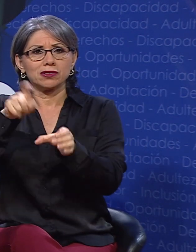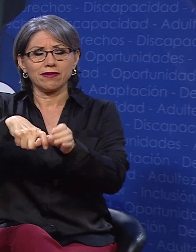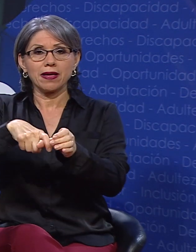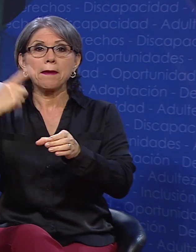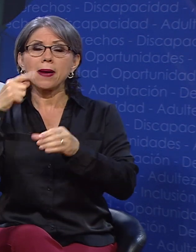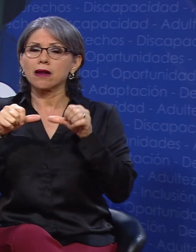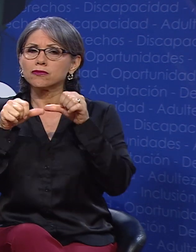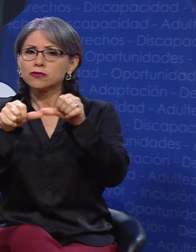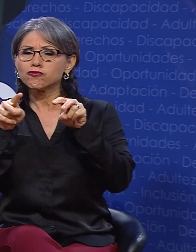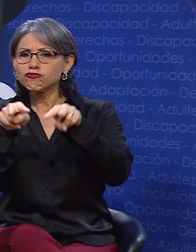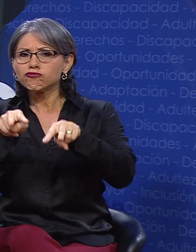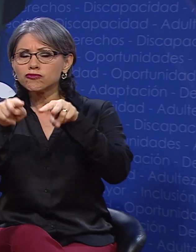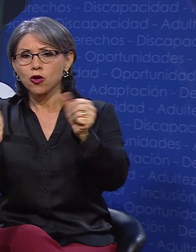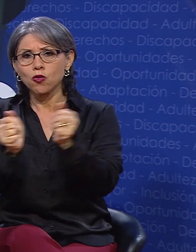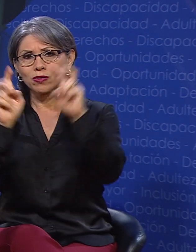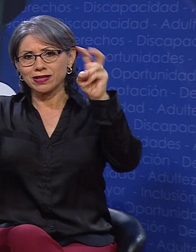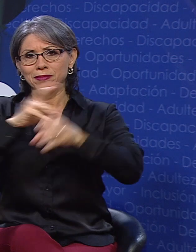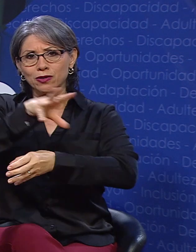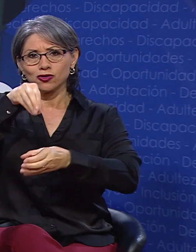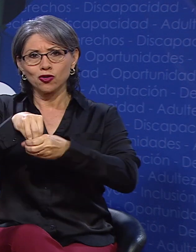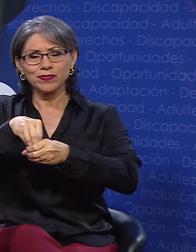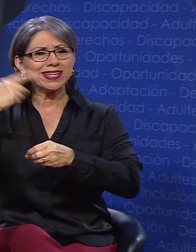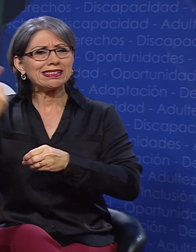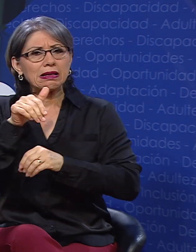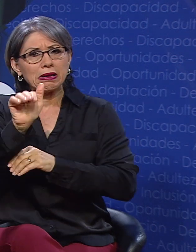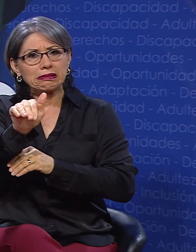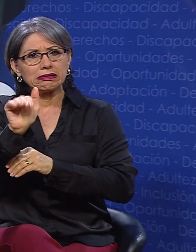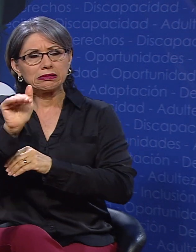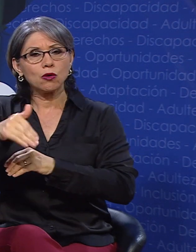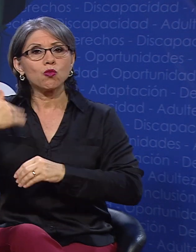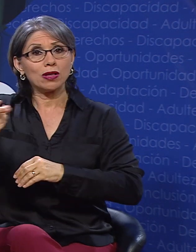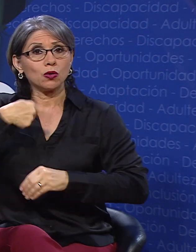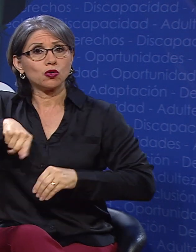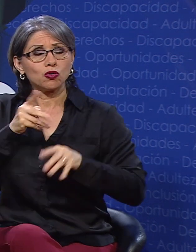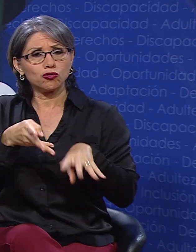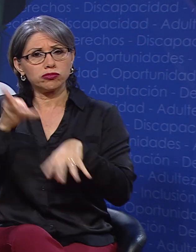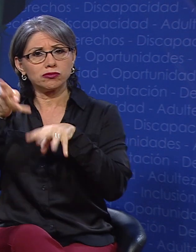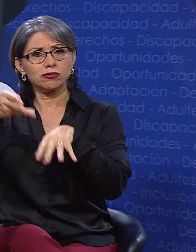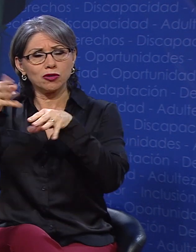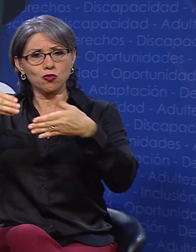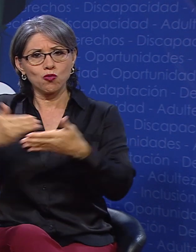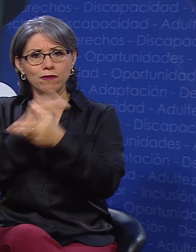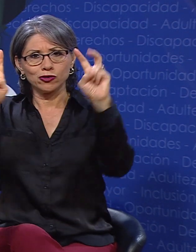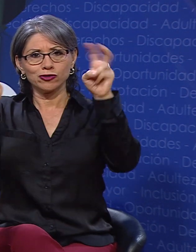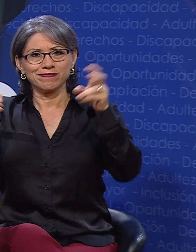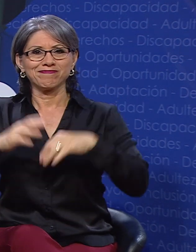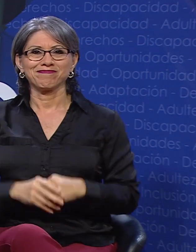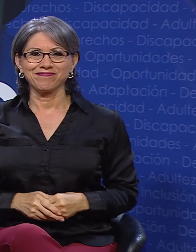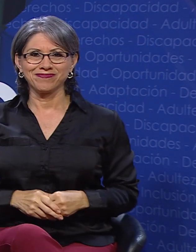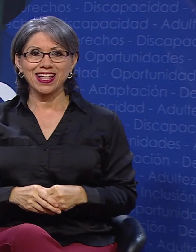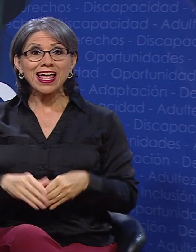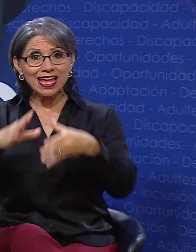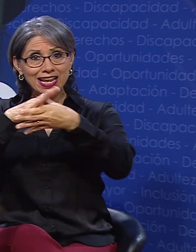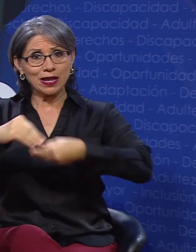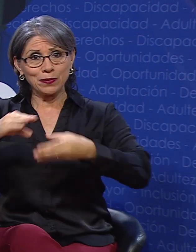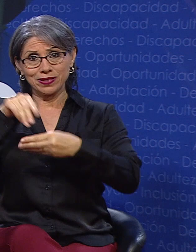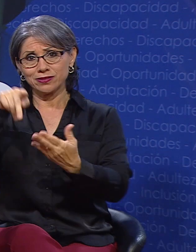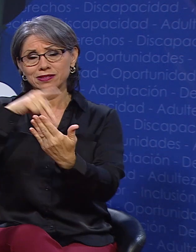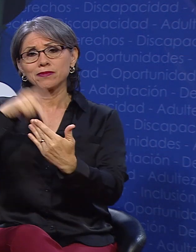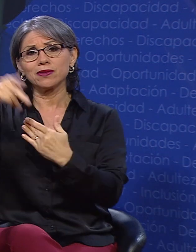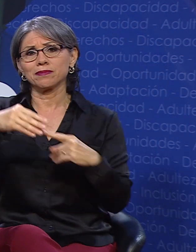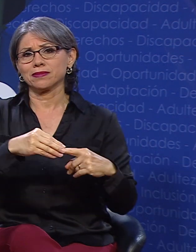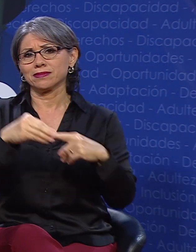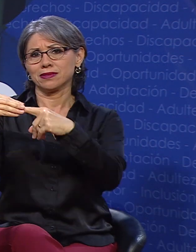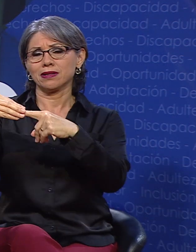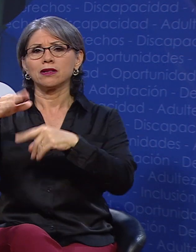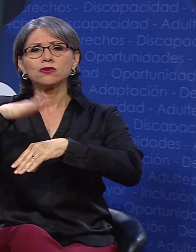mantenerse al día con la inclusión y recibir notificaciones cada vez que subimos contenidos nuevos. Y le cuento que en este especial sobre derechos de